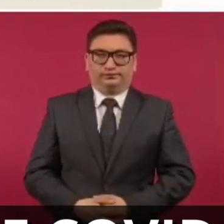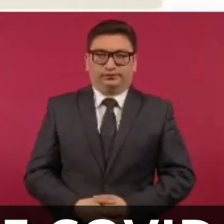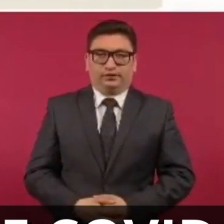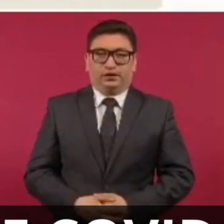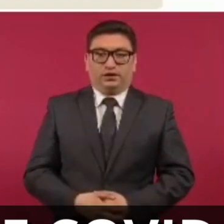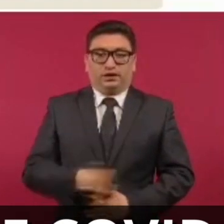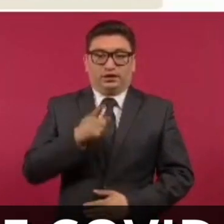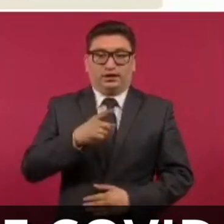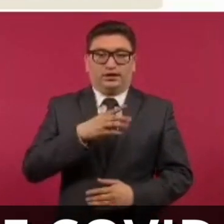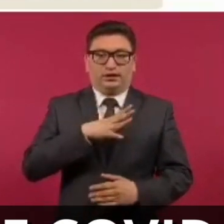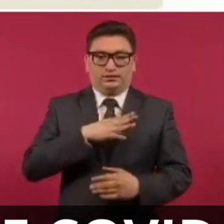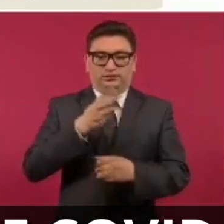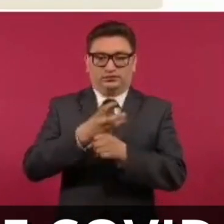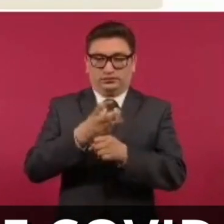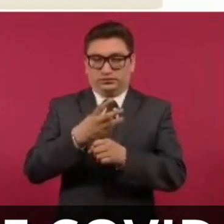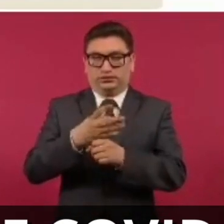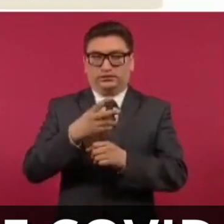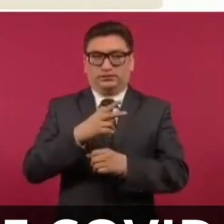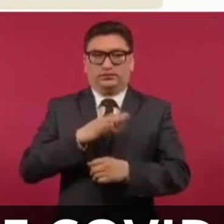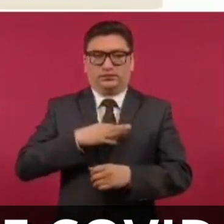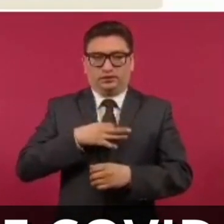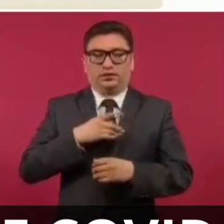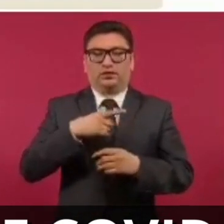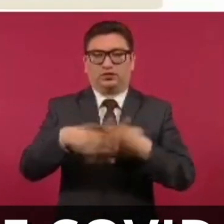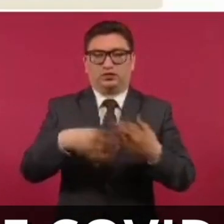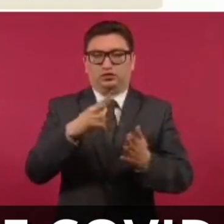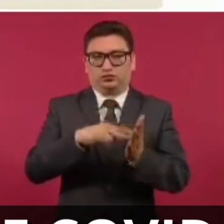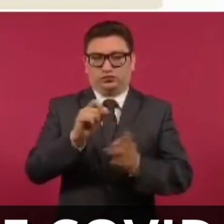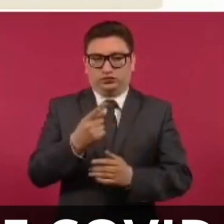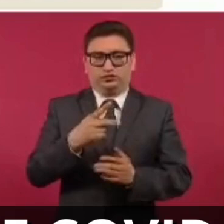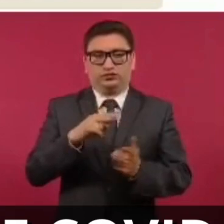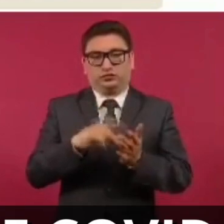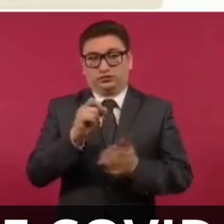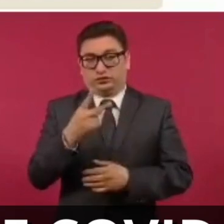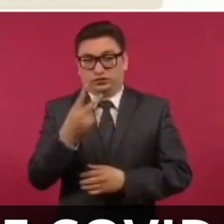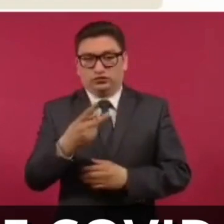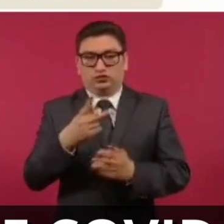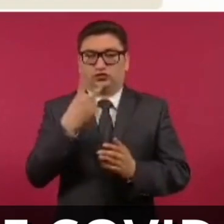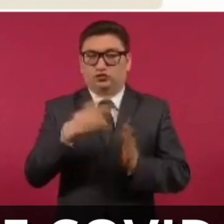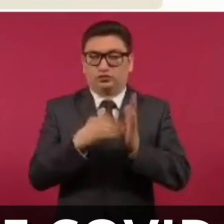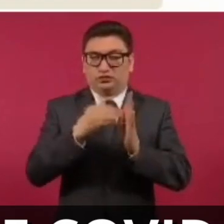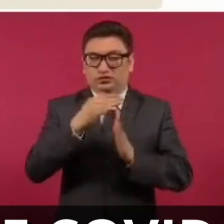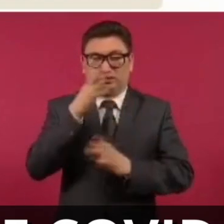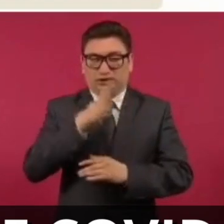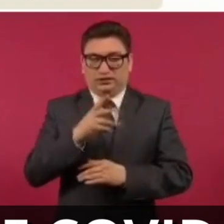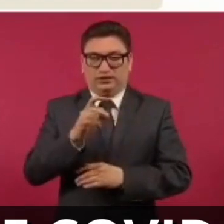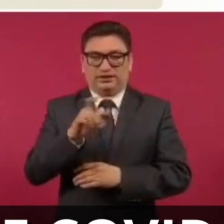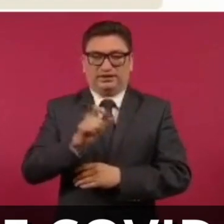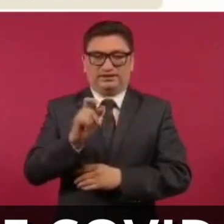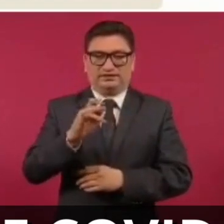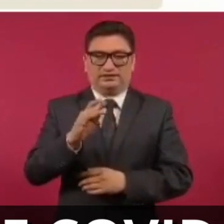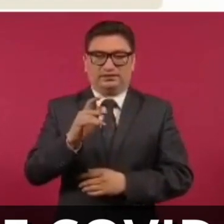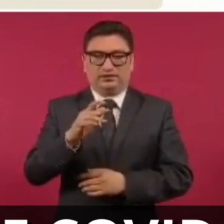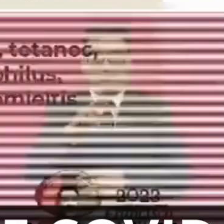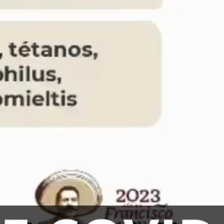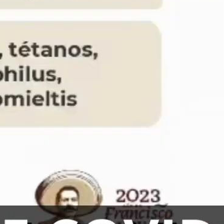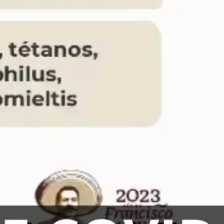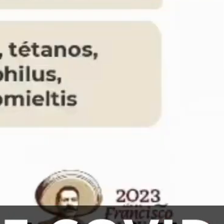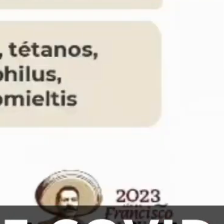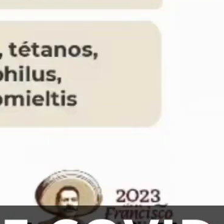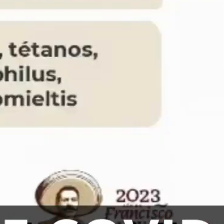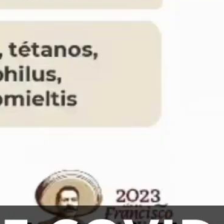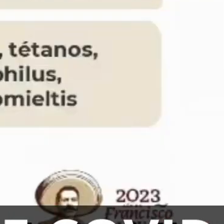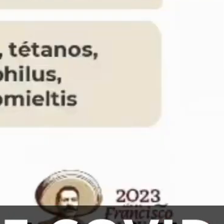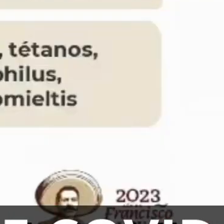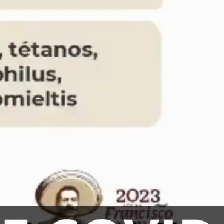en 2021. En 2022, casi 2 millones de la vacuna hexavalente. Estas, insisto, son de